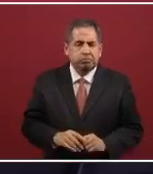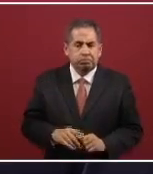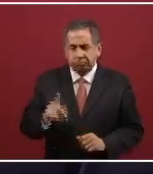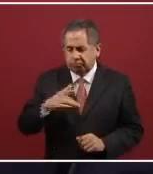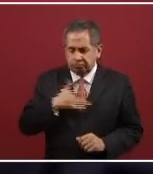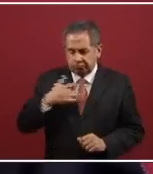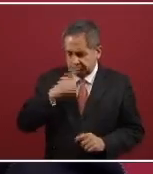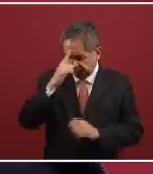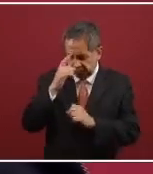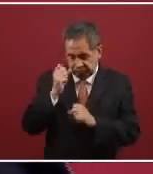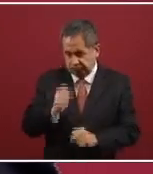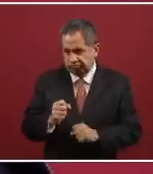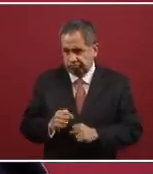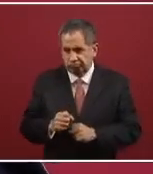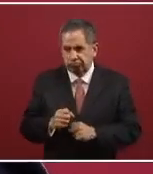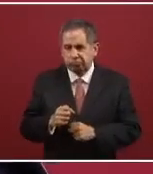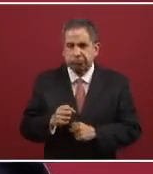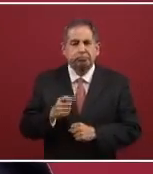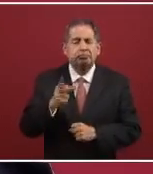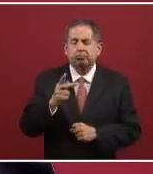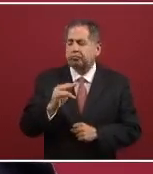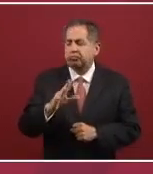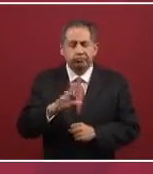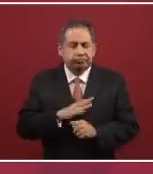estoy seguro que no van a haber